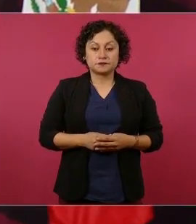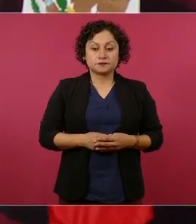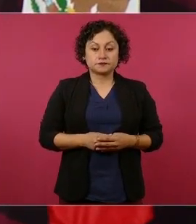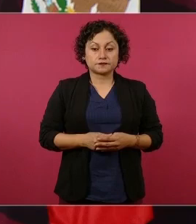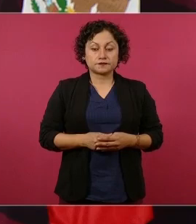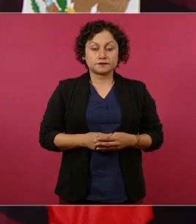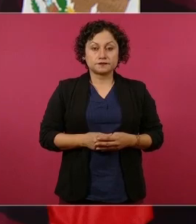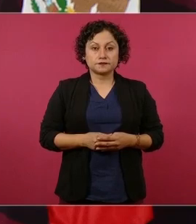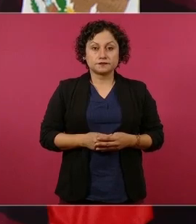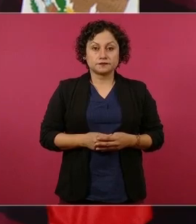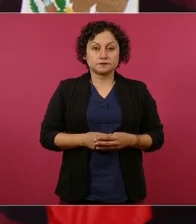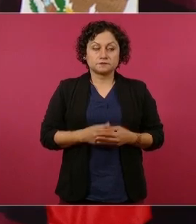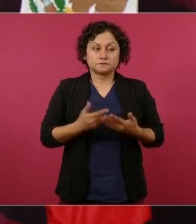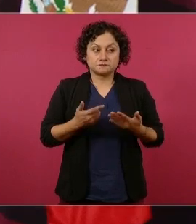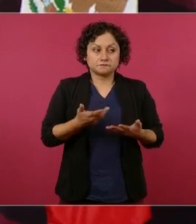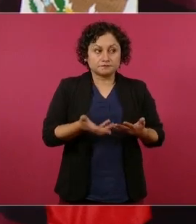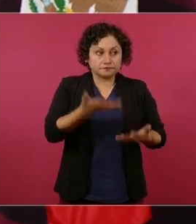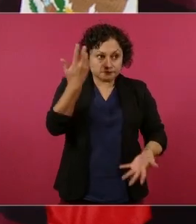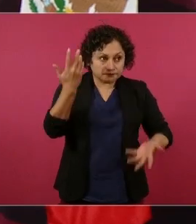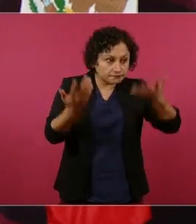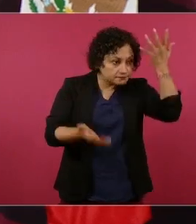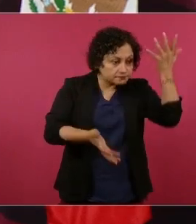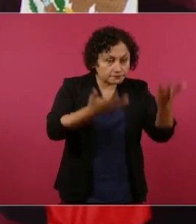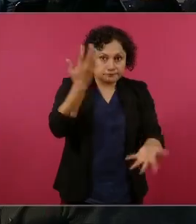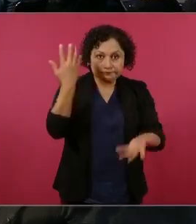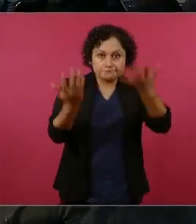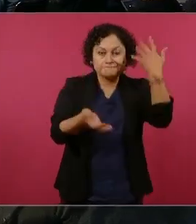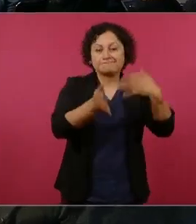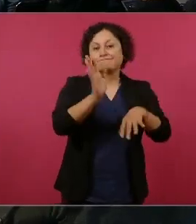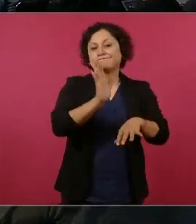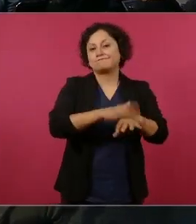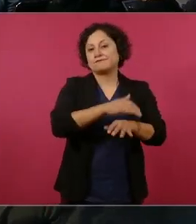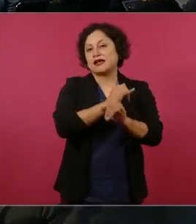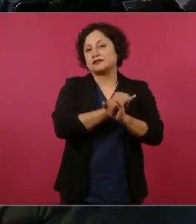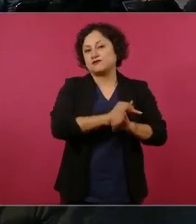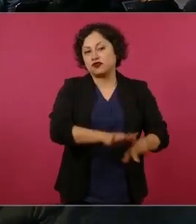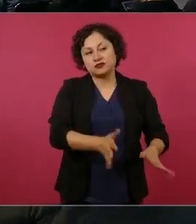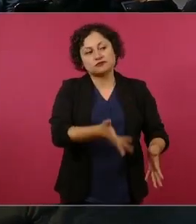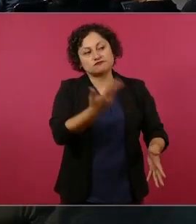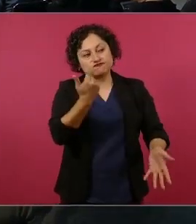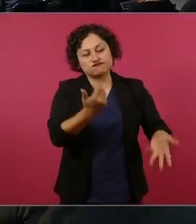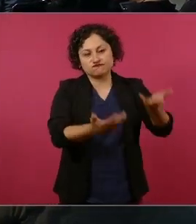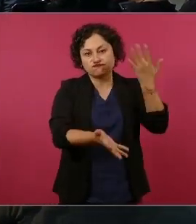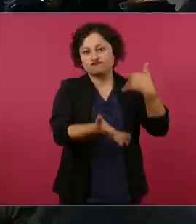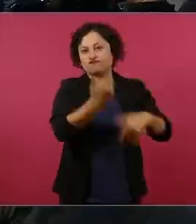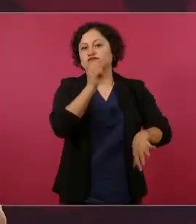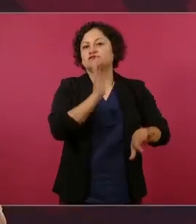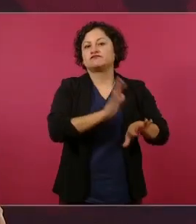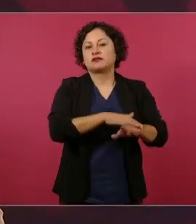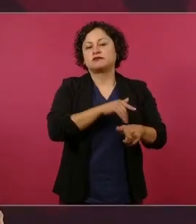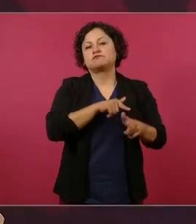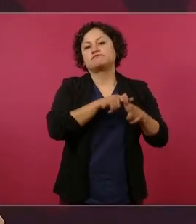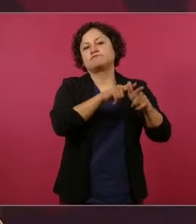conociendo, ¿no?, se sigue indagando sobre lo sucedido,